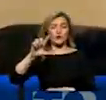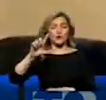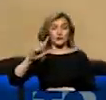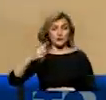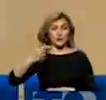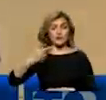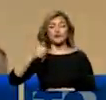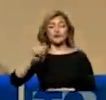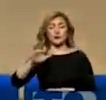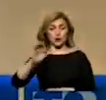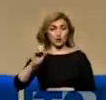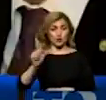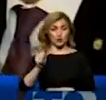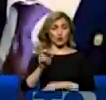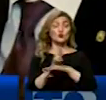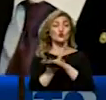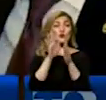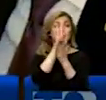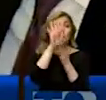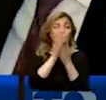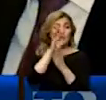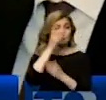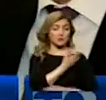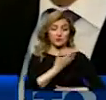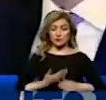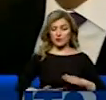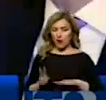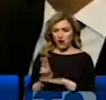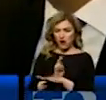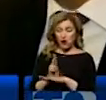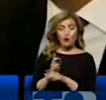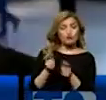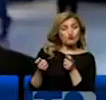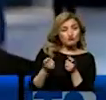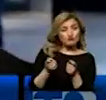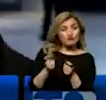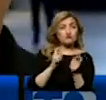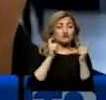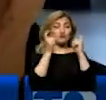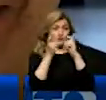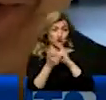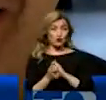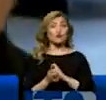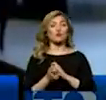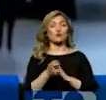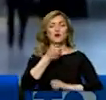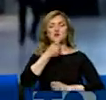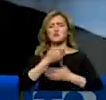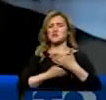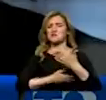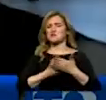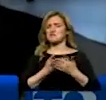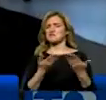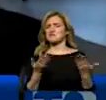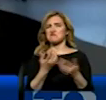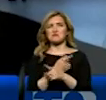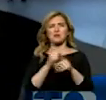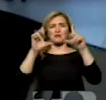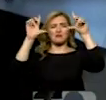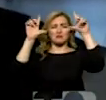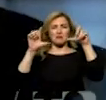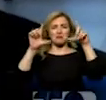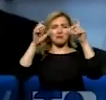supuestamente controlar el buen uso de las imágenes del presidente tuvo otra lectura en los medios y periodistas. Una